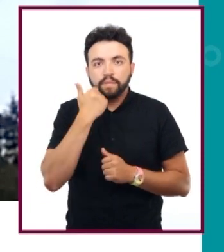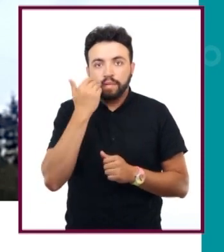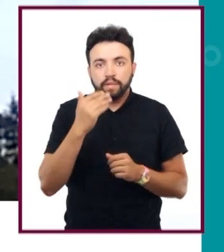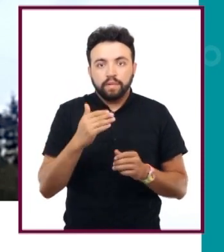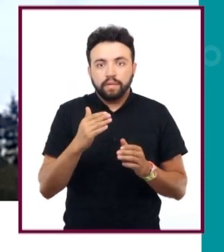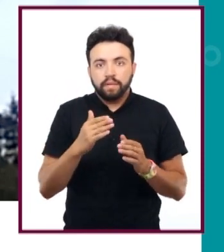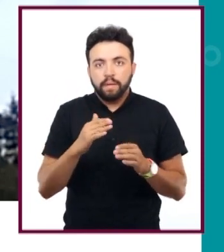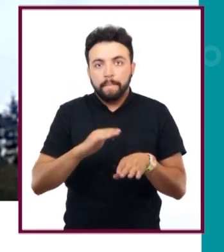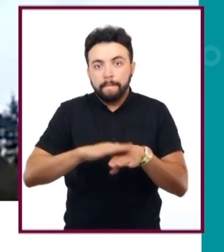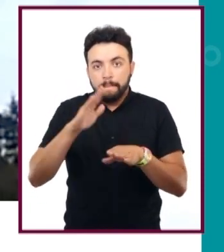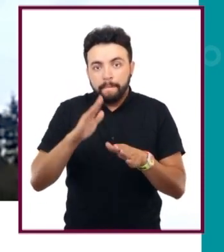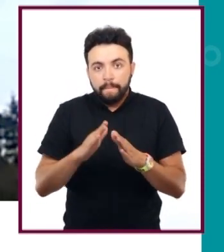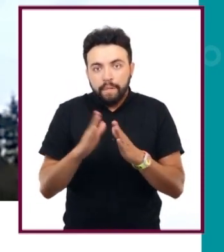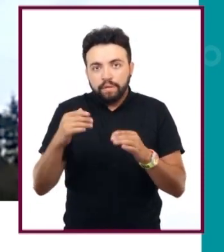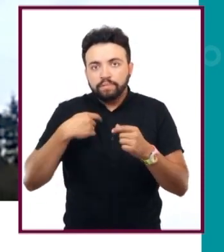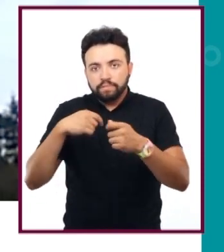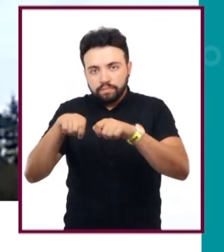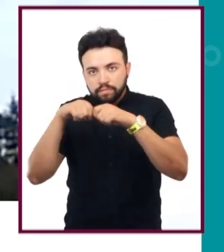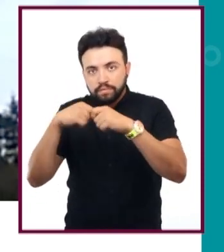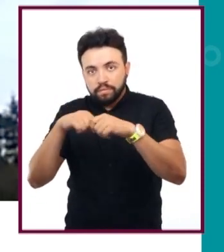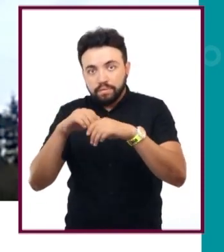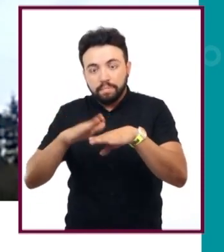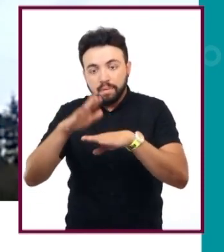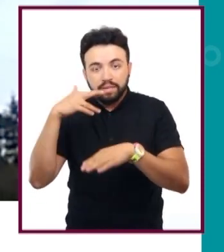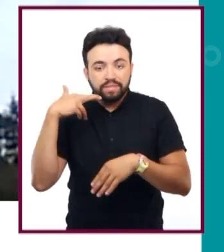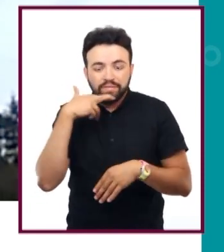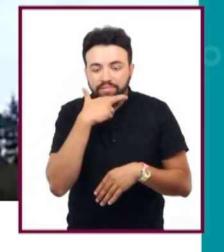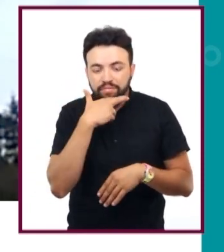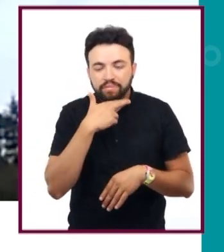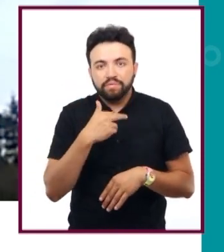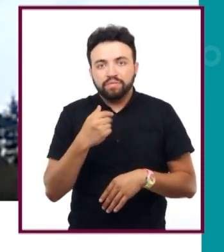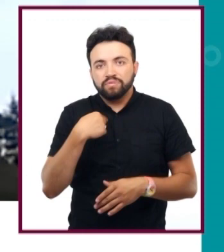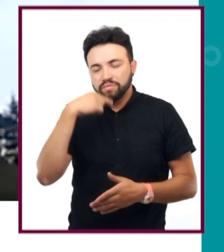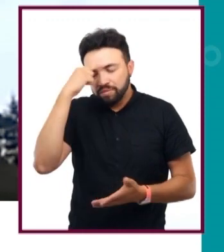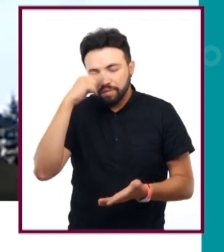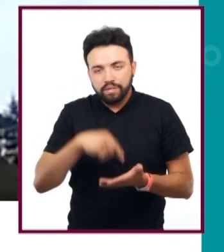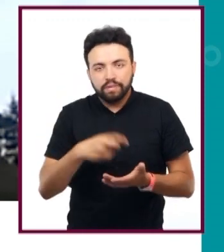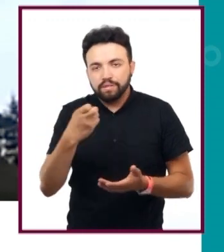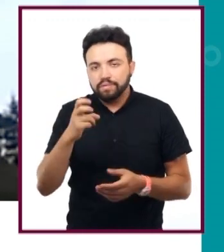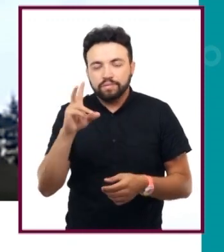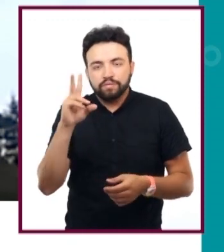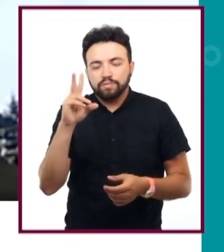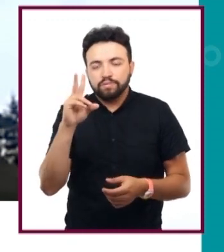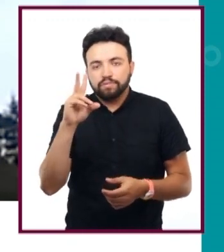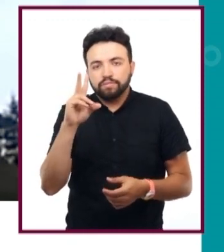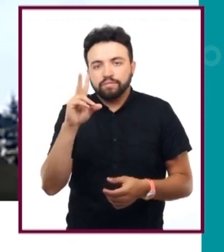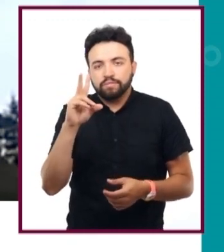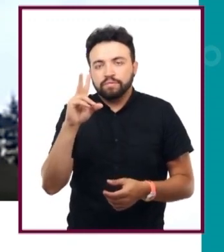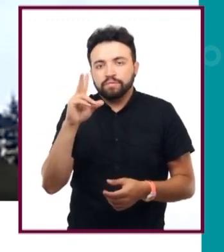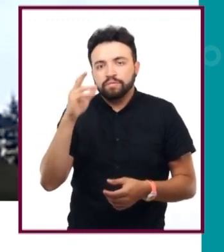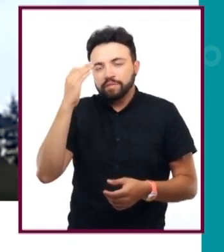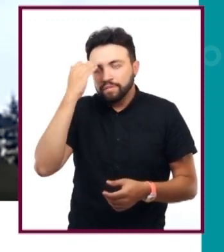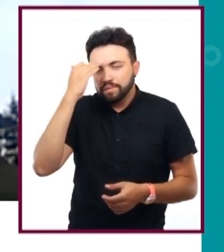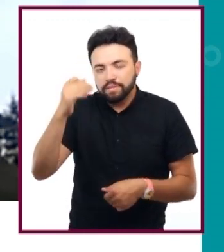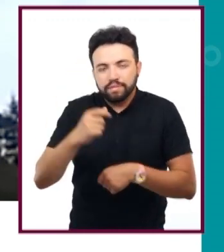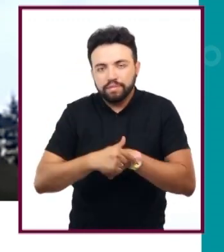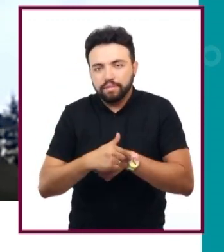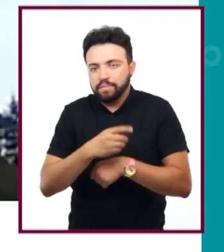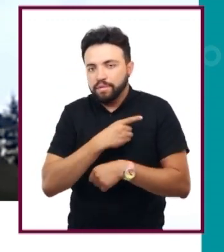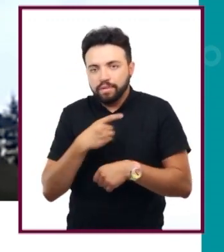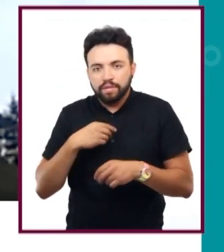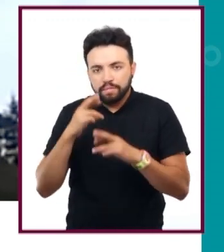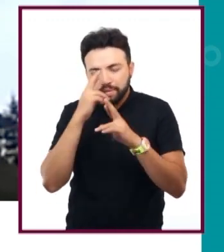60 de ancho, bueno, si quieren más rápido lo que me pudiera, no va a